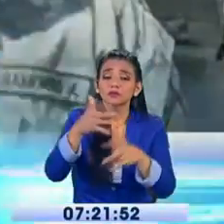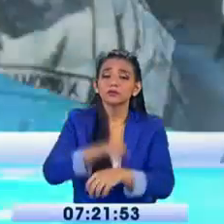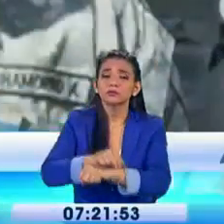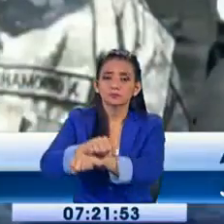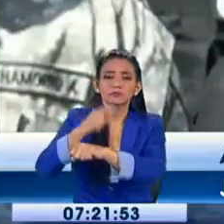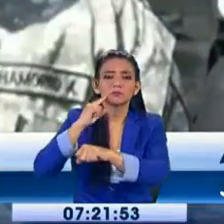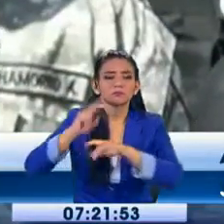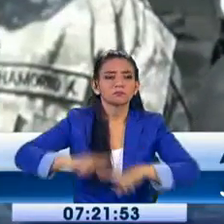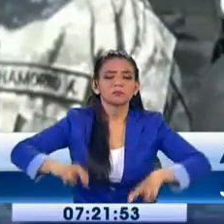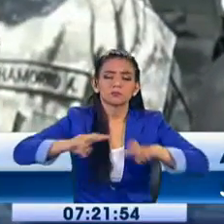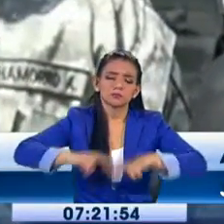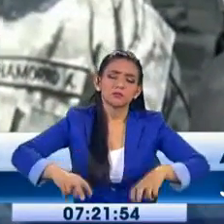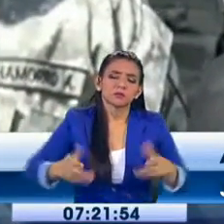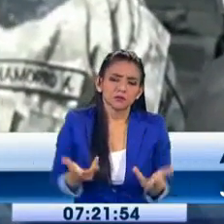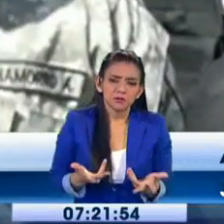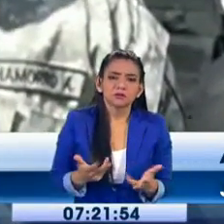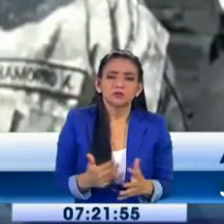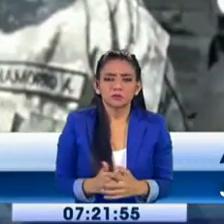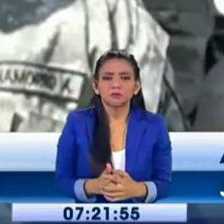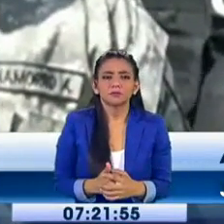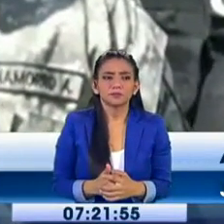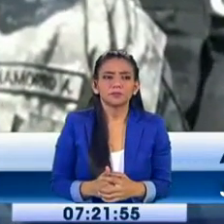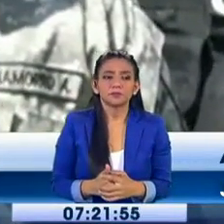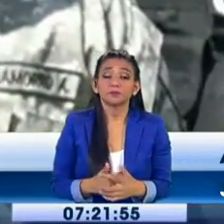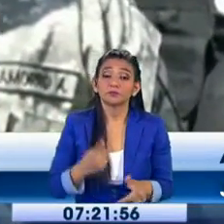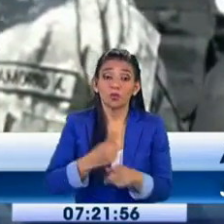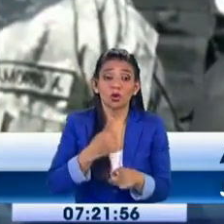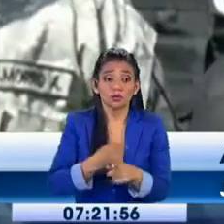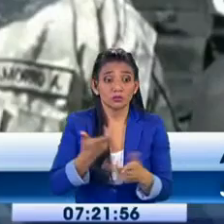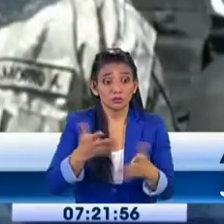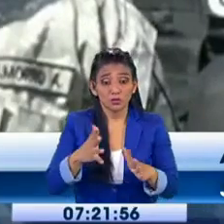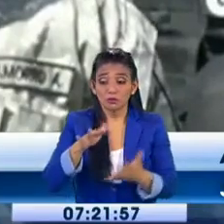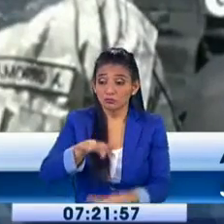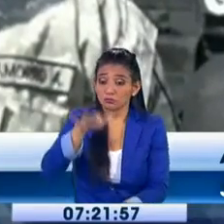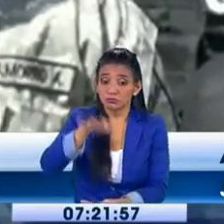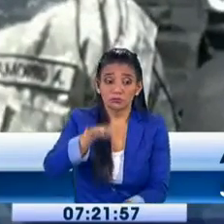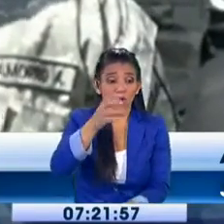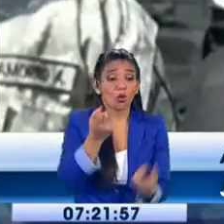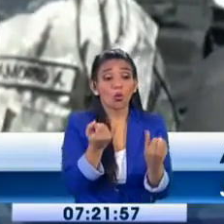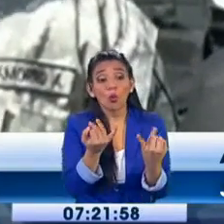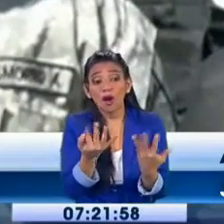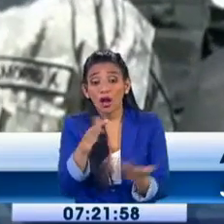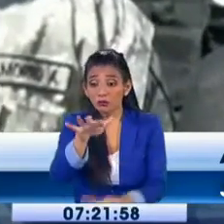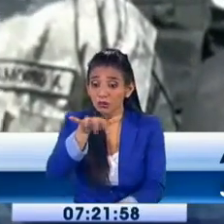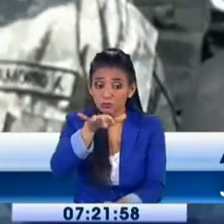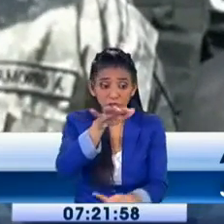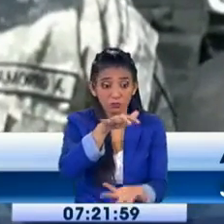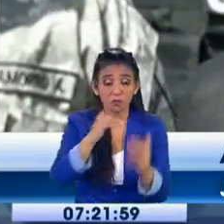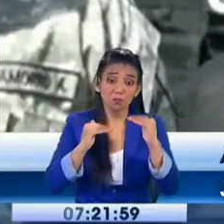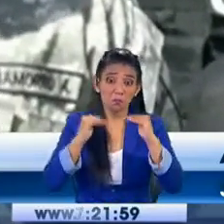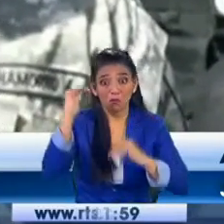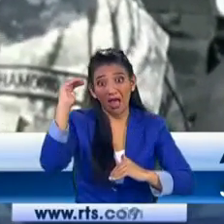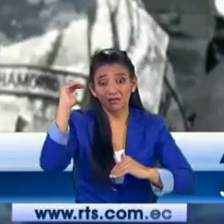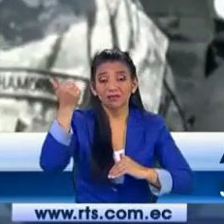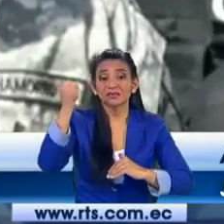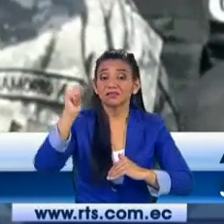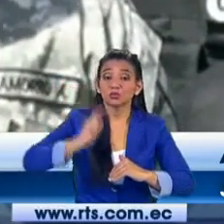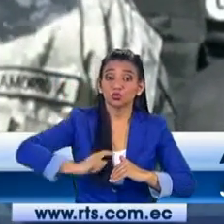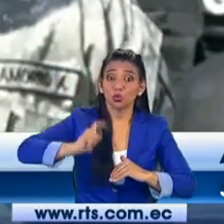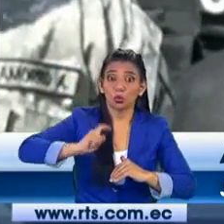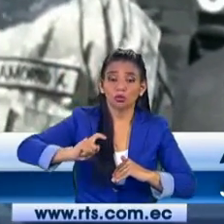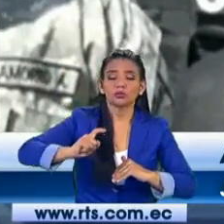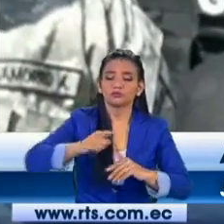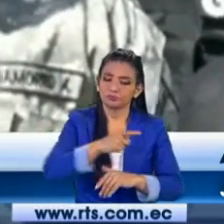investigación. Lógicamente, estamos esperando de que nos emitan la valoración de la mercancía que ha sido aprehendida y si esta supera los 10 salarios básicos unificados,